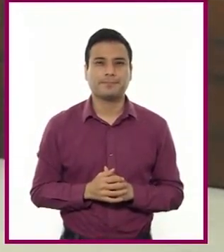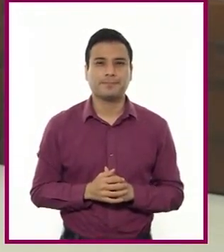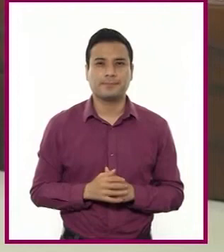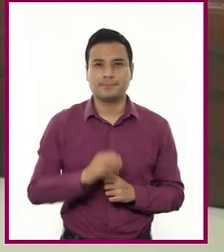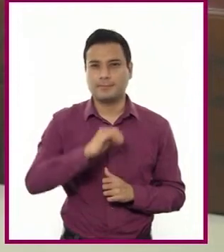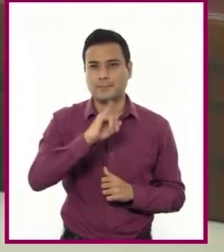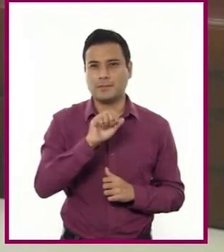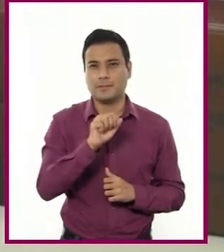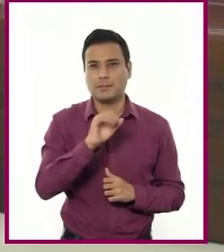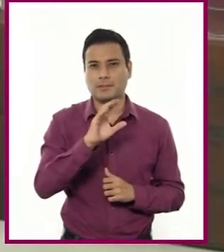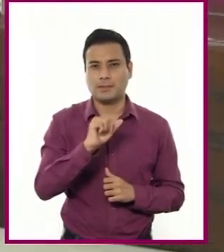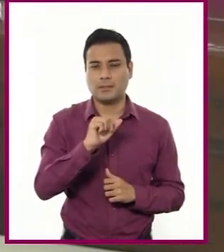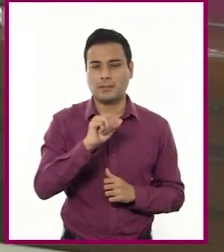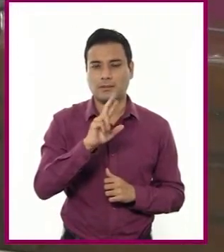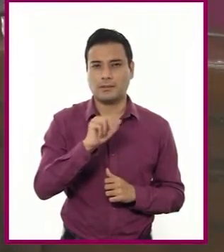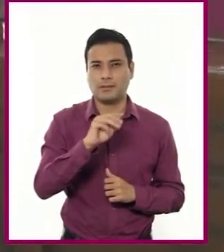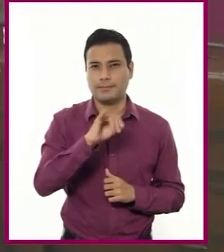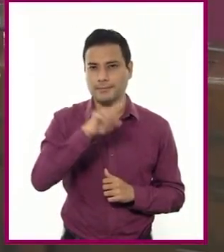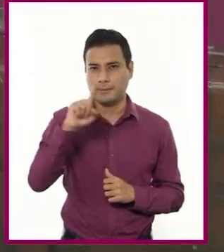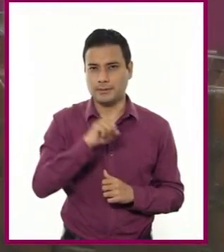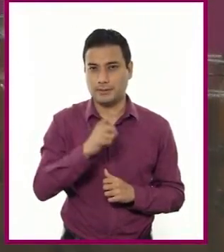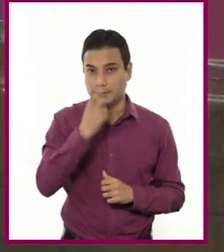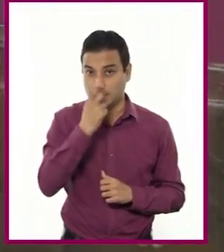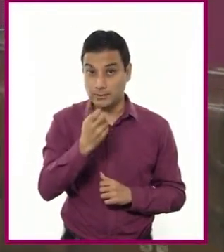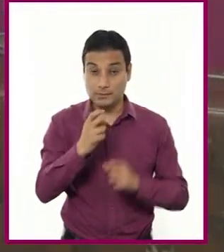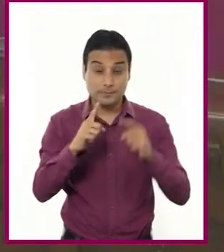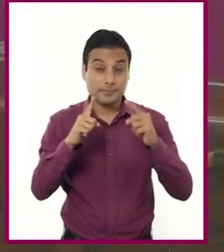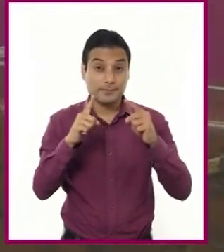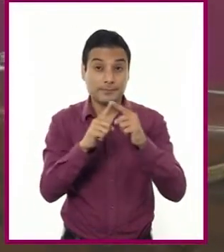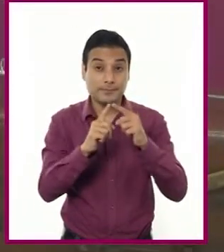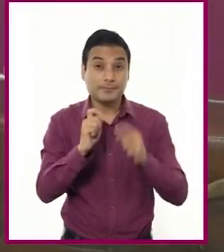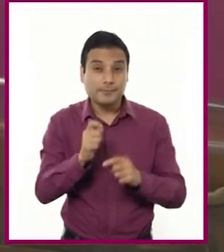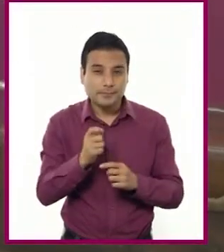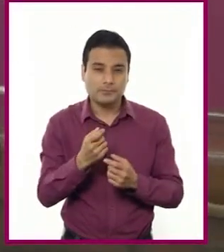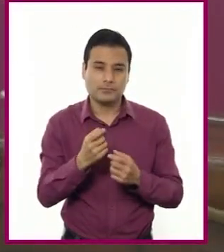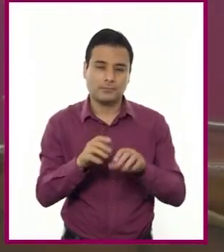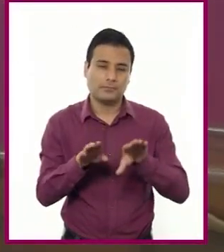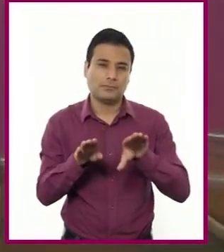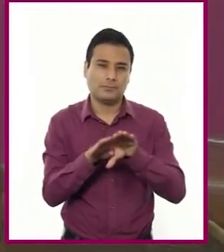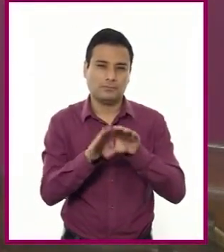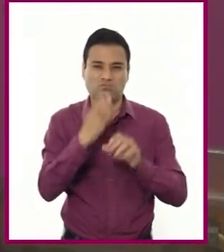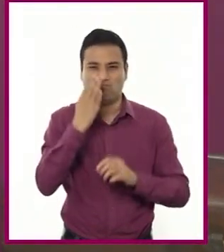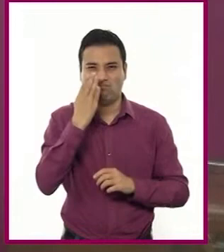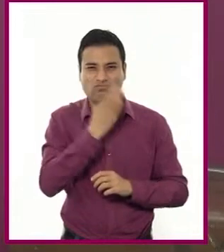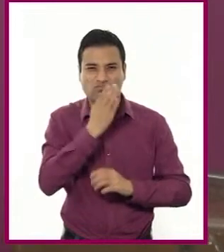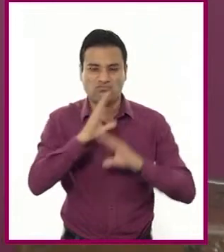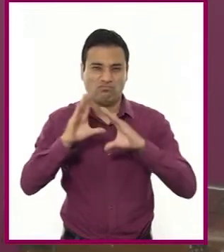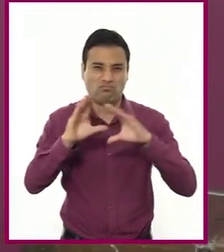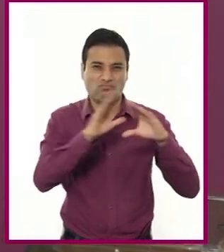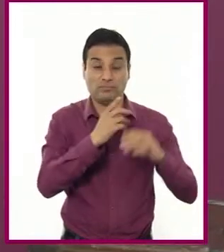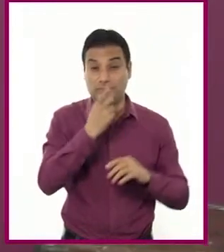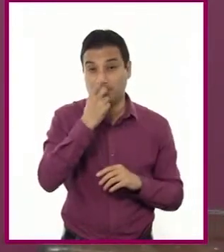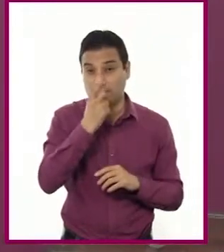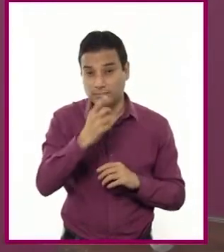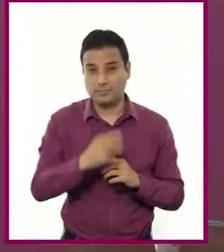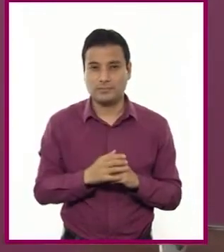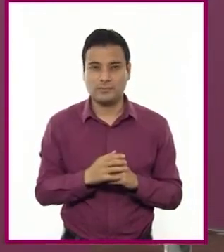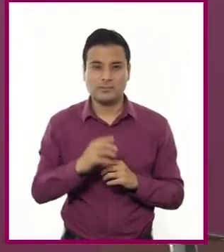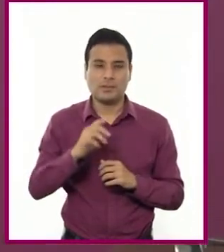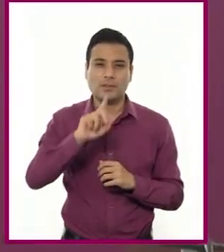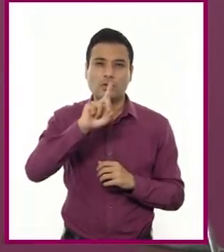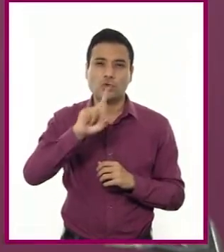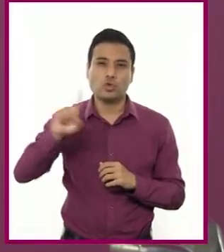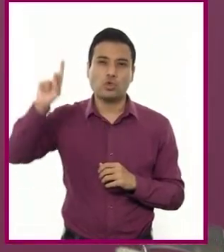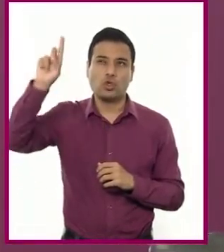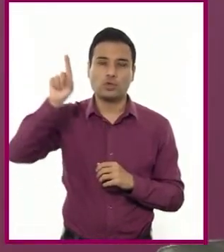Jessica Ramírez Mendoza, eran fortalezas de la fe, que mostraban simbólicamente el triunfo de Dios sobre los demonios de